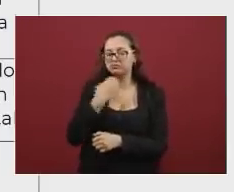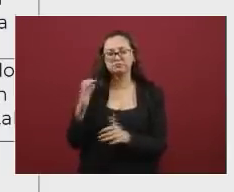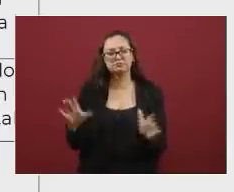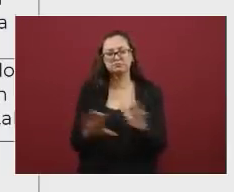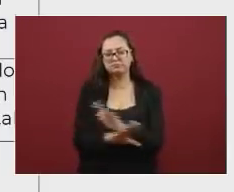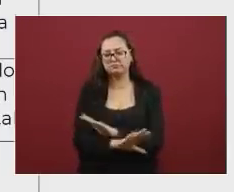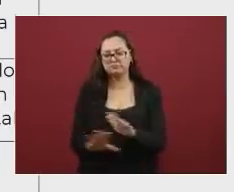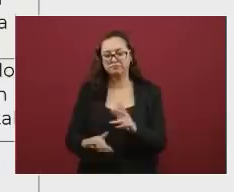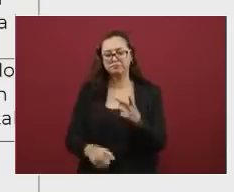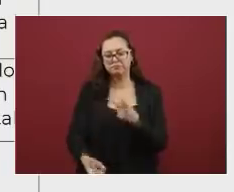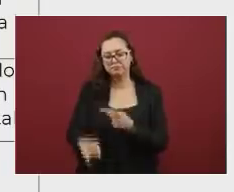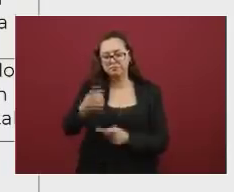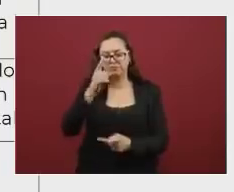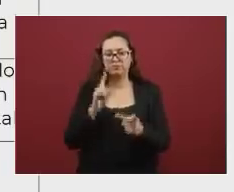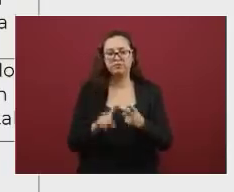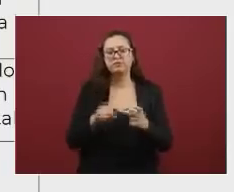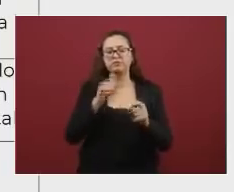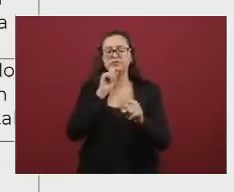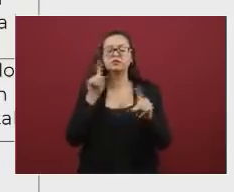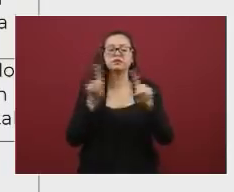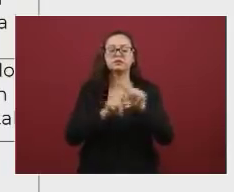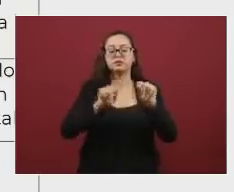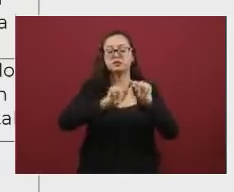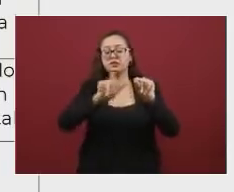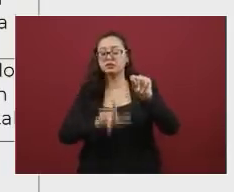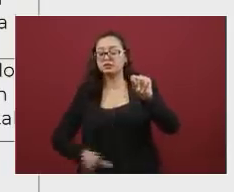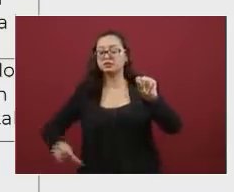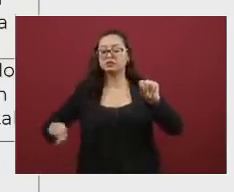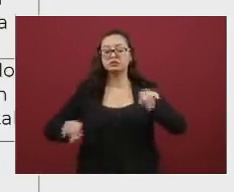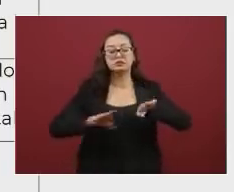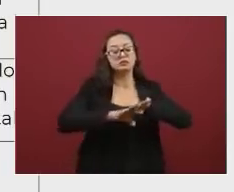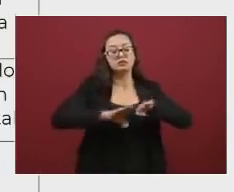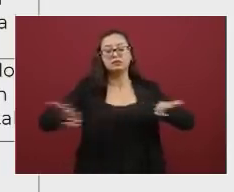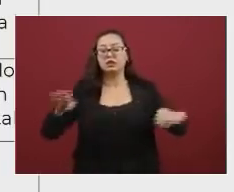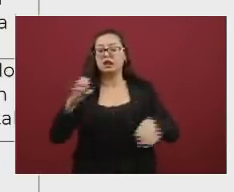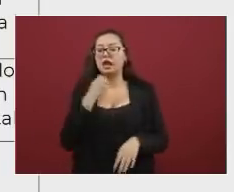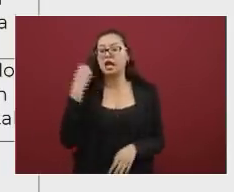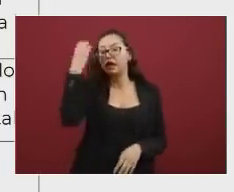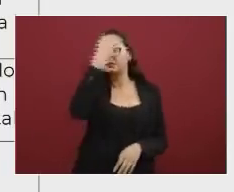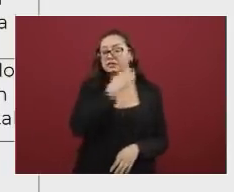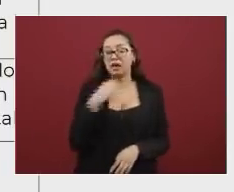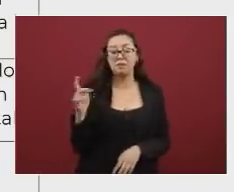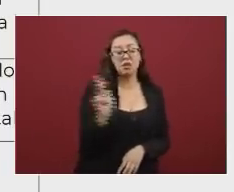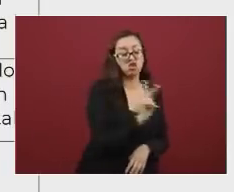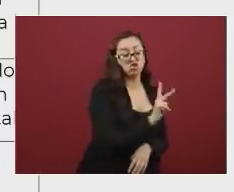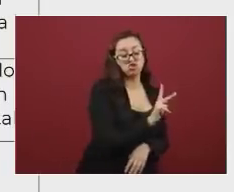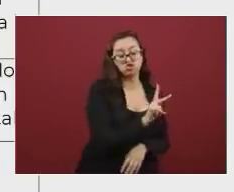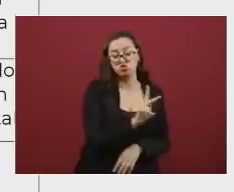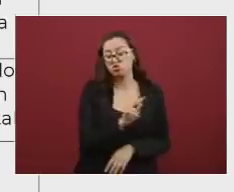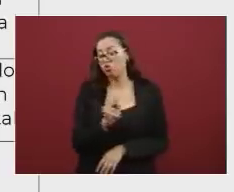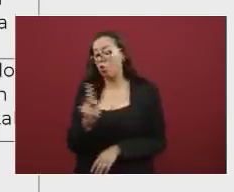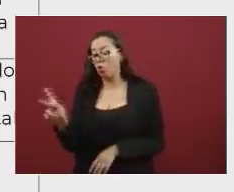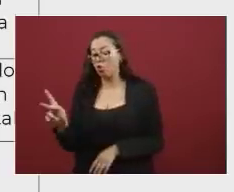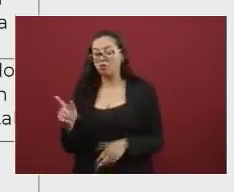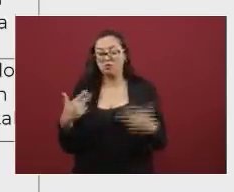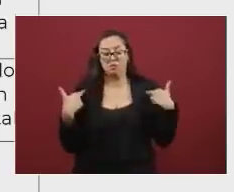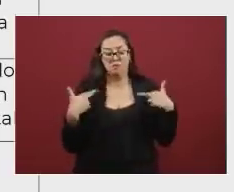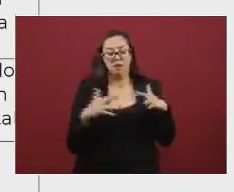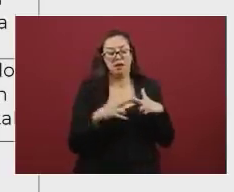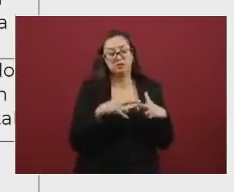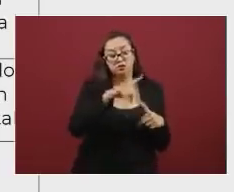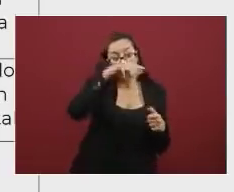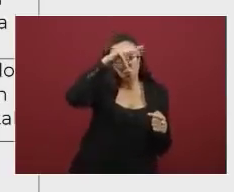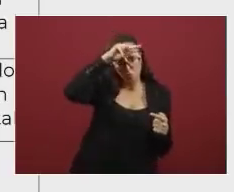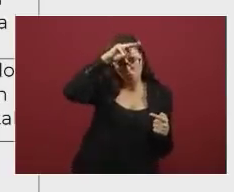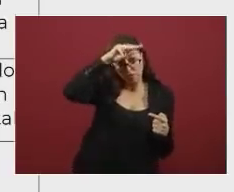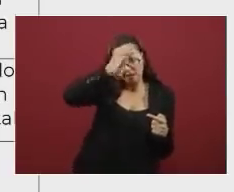y homogénea a nivel nacional, donde se le preguntaba en el mismo examen lo mismo al maestro de Monterrey